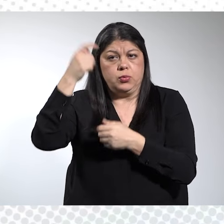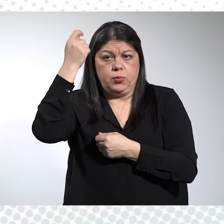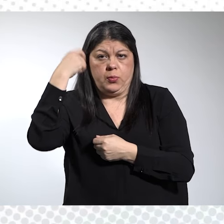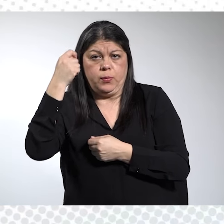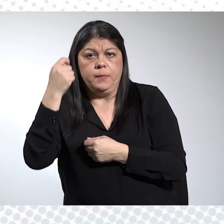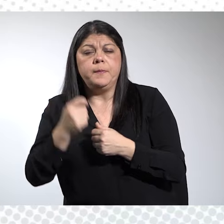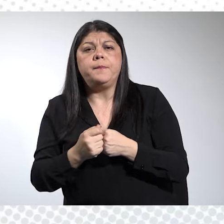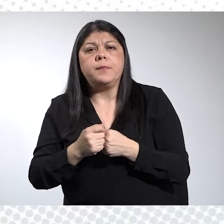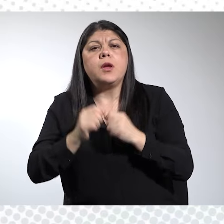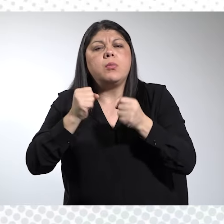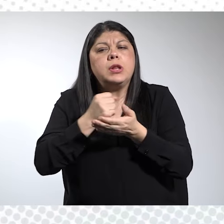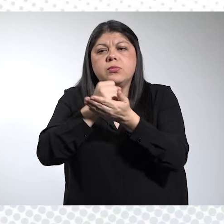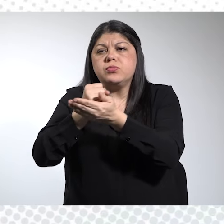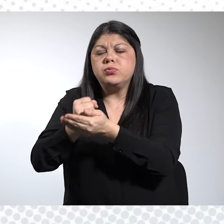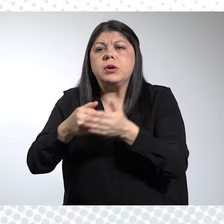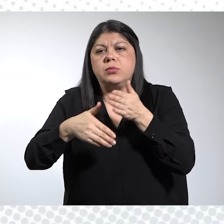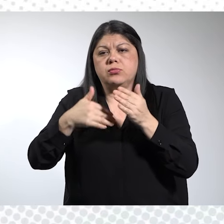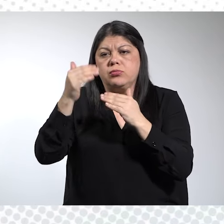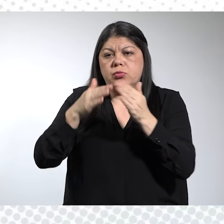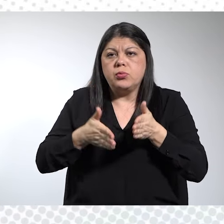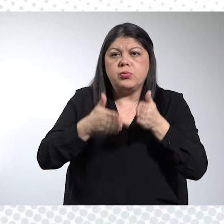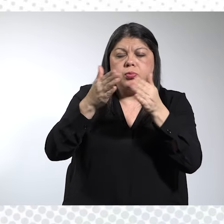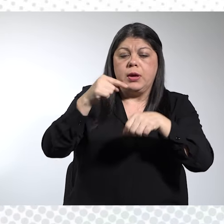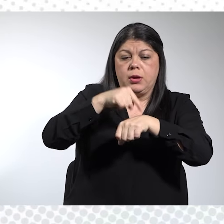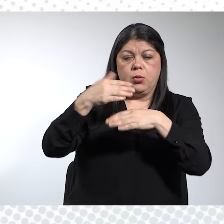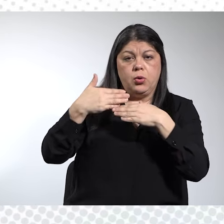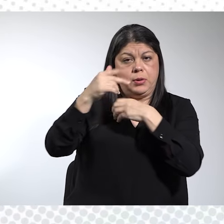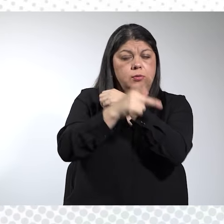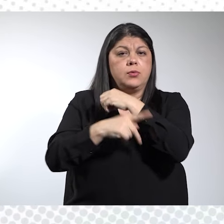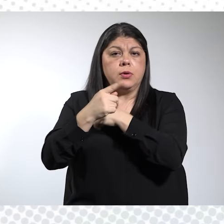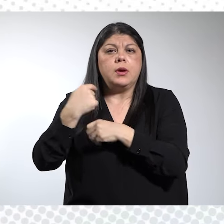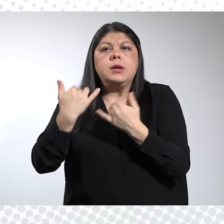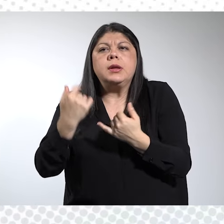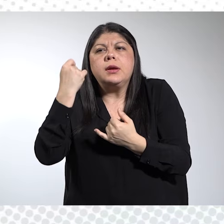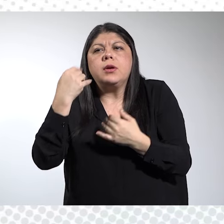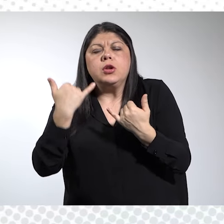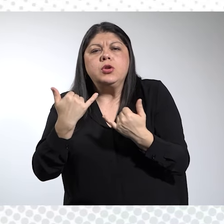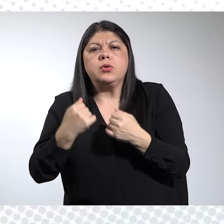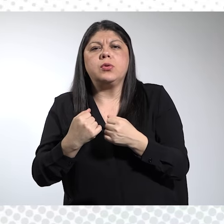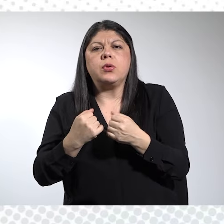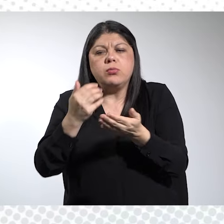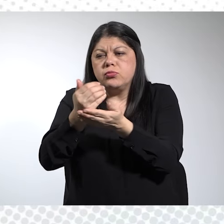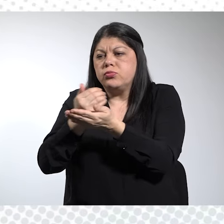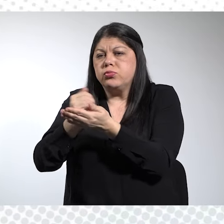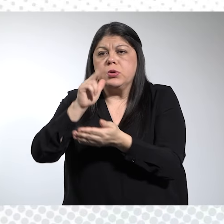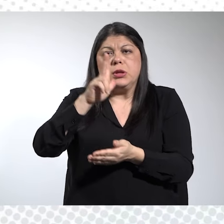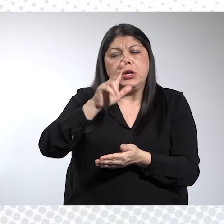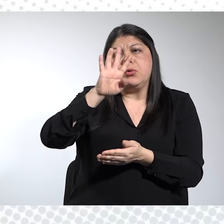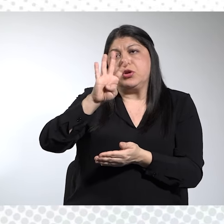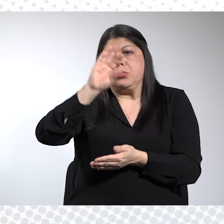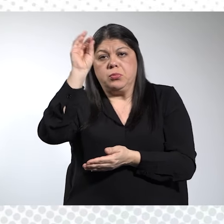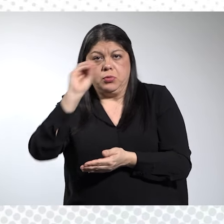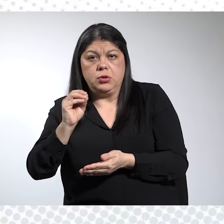de pensiones inviertan en infraestructura en este país de corto plazo y entender que hoy si tengo una rentabilidad del 3,